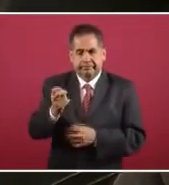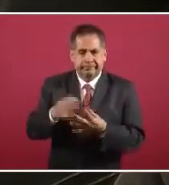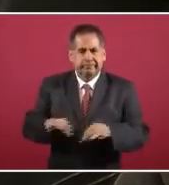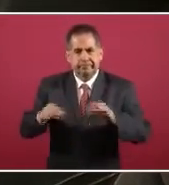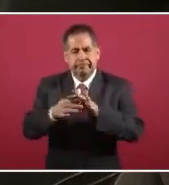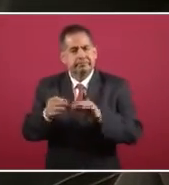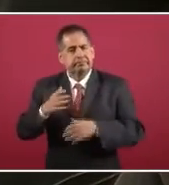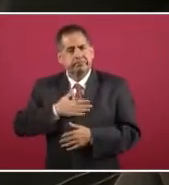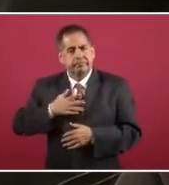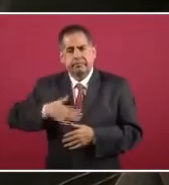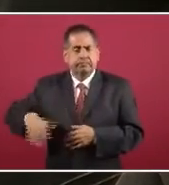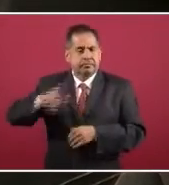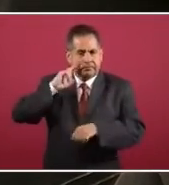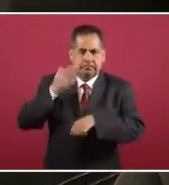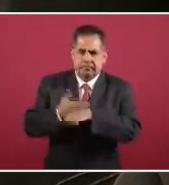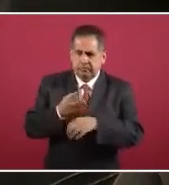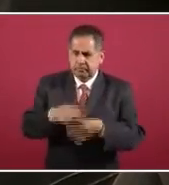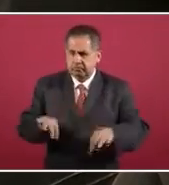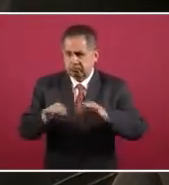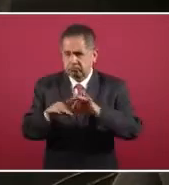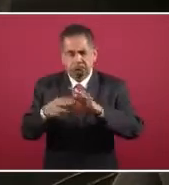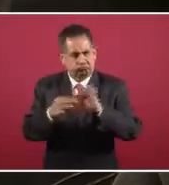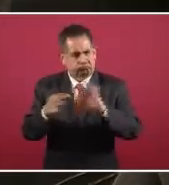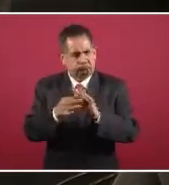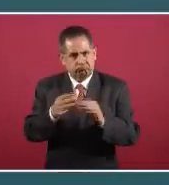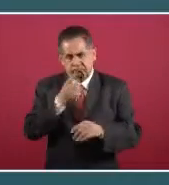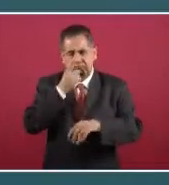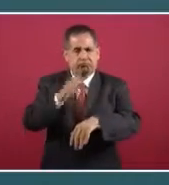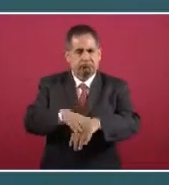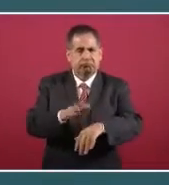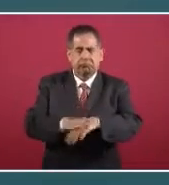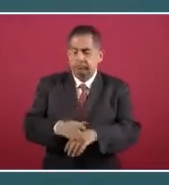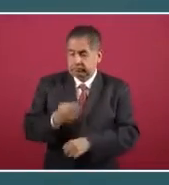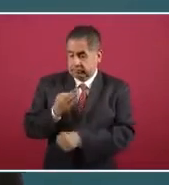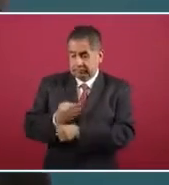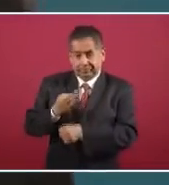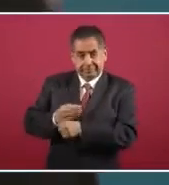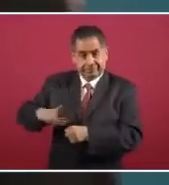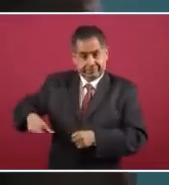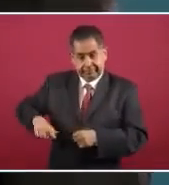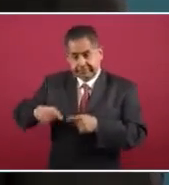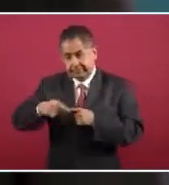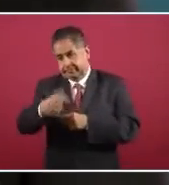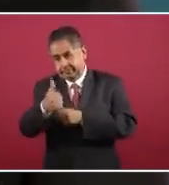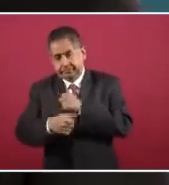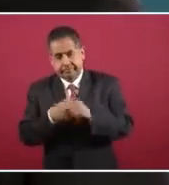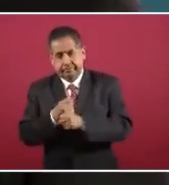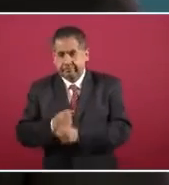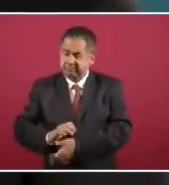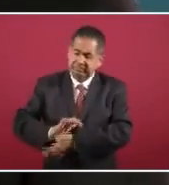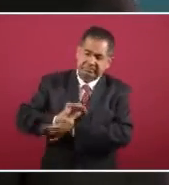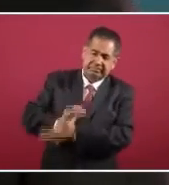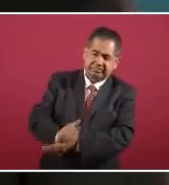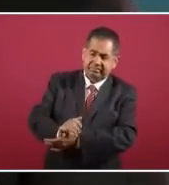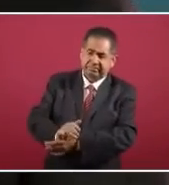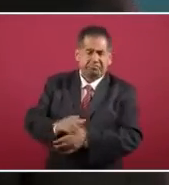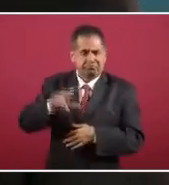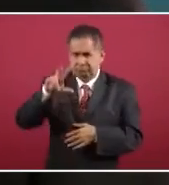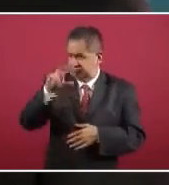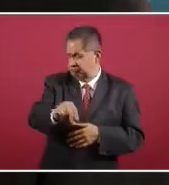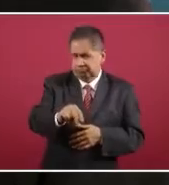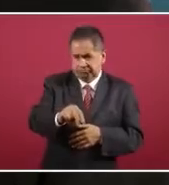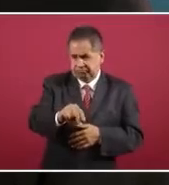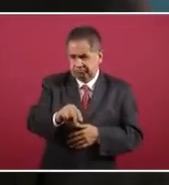nosotros corresponde decirles que no va a haber en este gobierno discriminación,